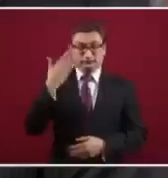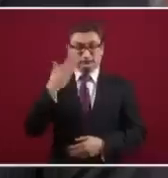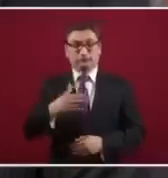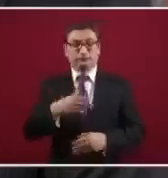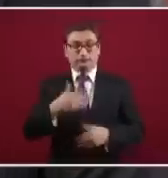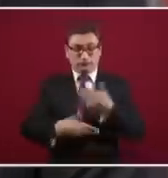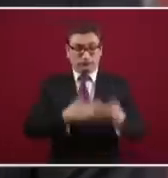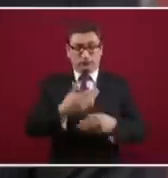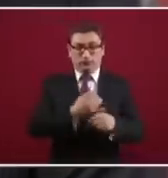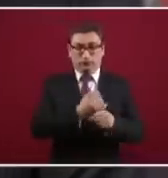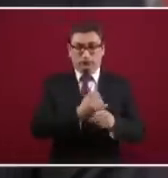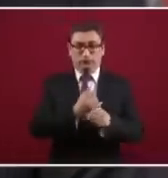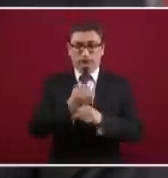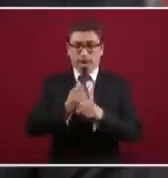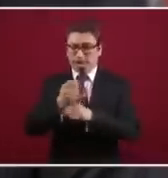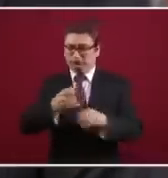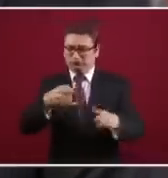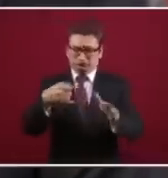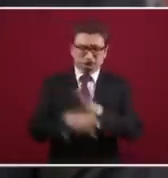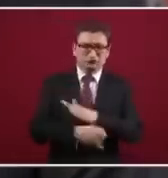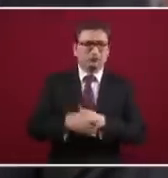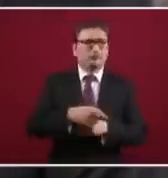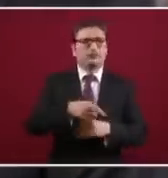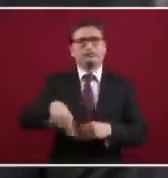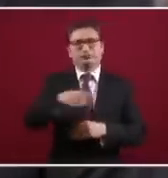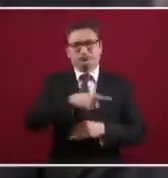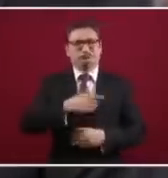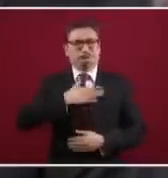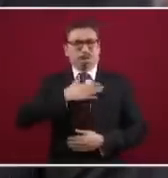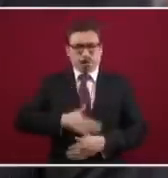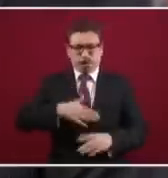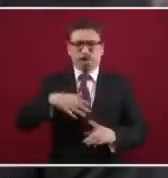las investigaciones y haya justicia.